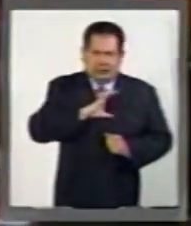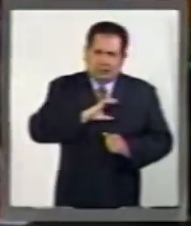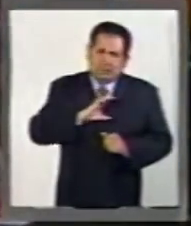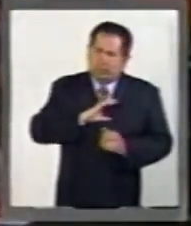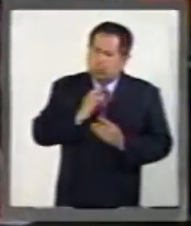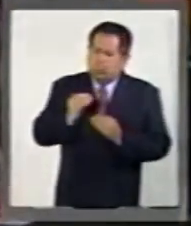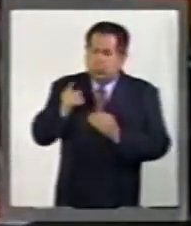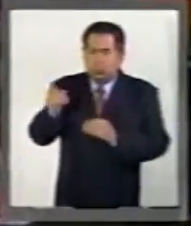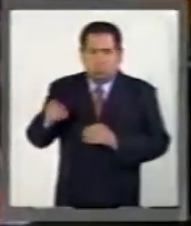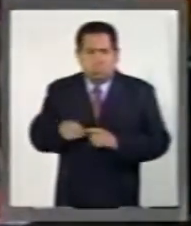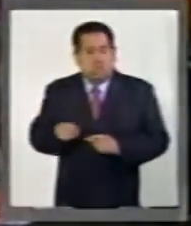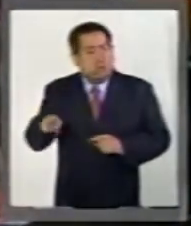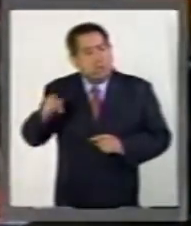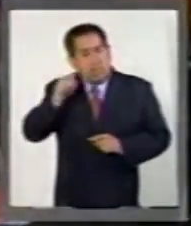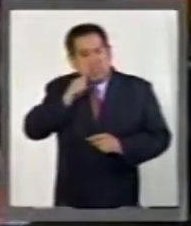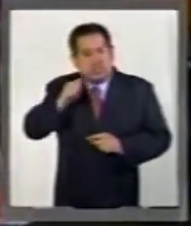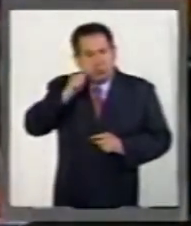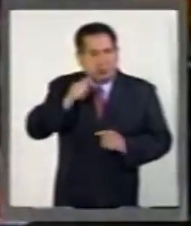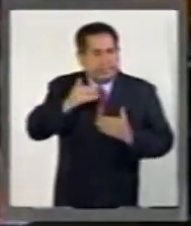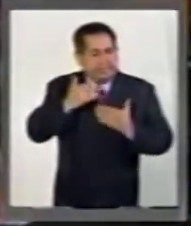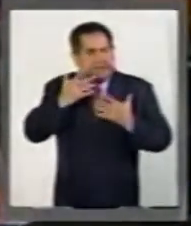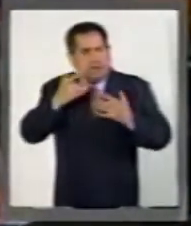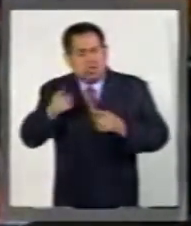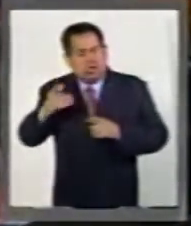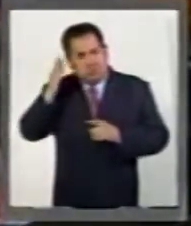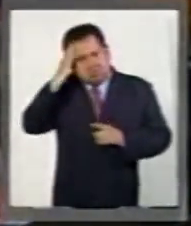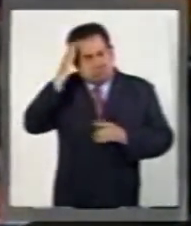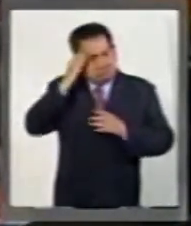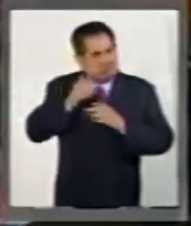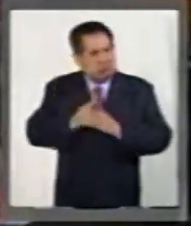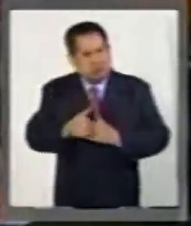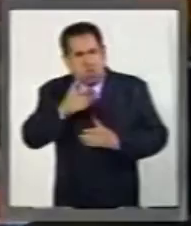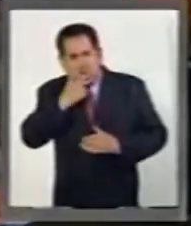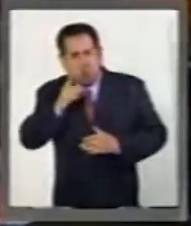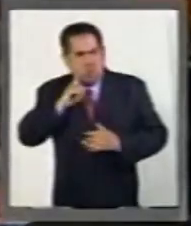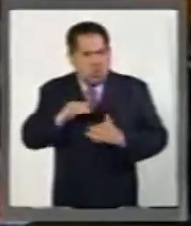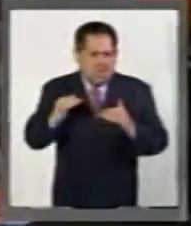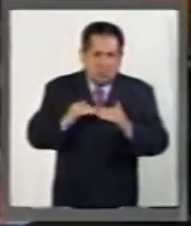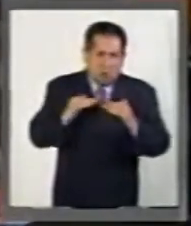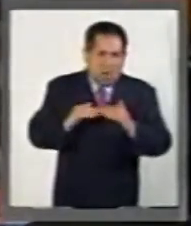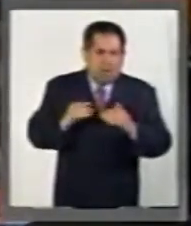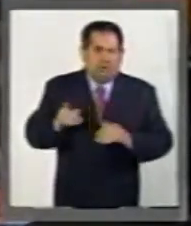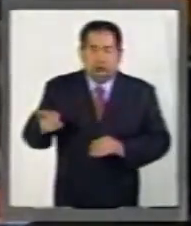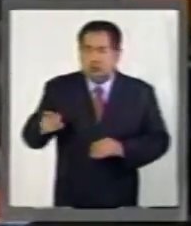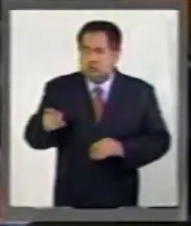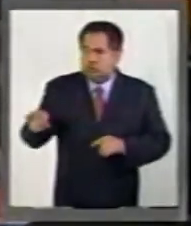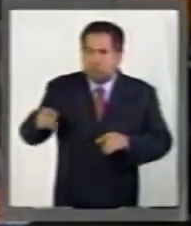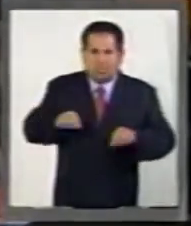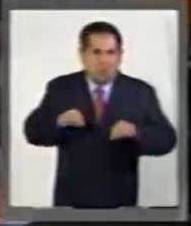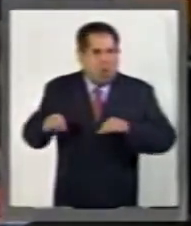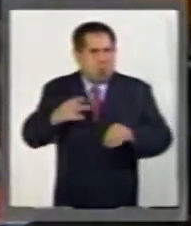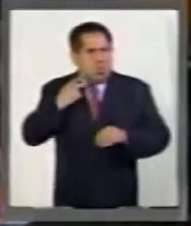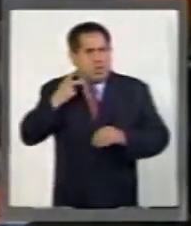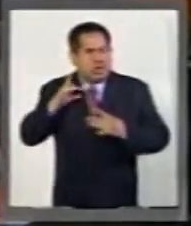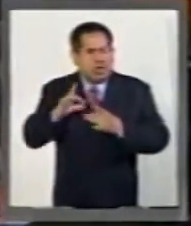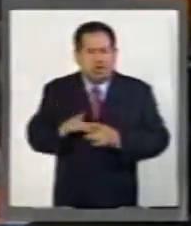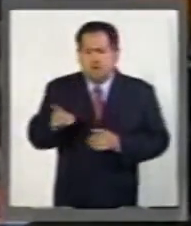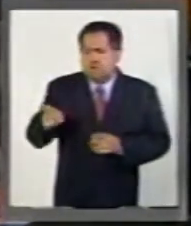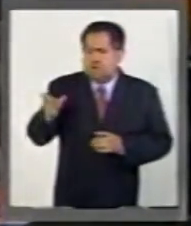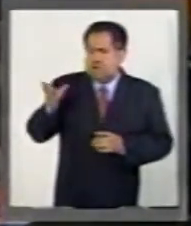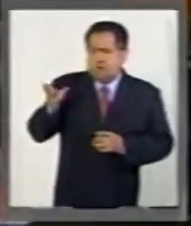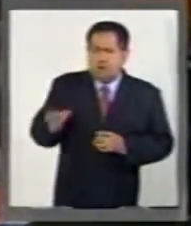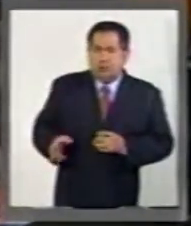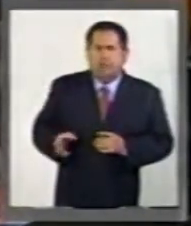mujeres. Siempre enarboló ella la causa de género y en su actividad política